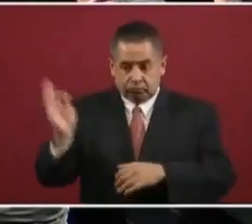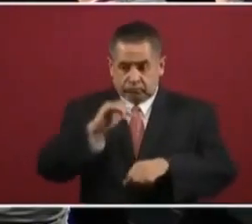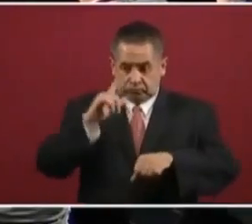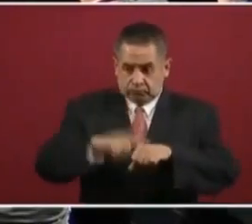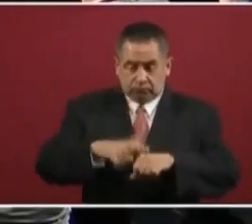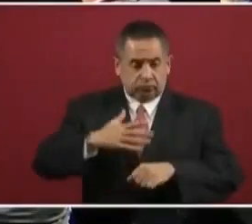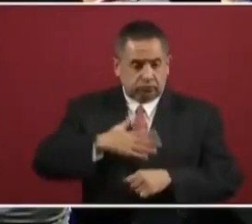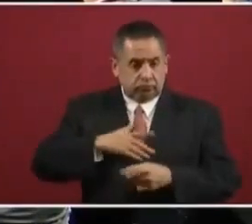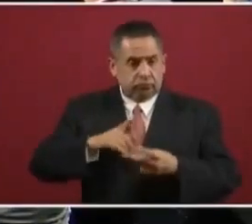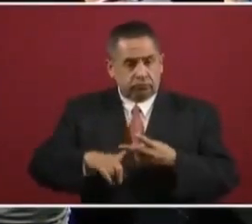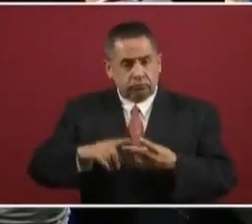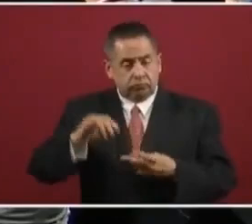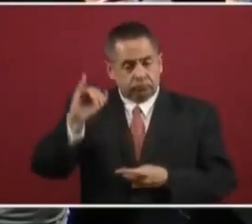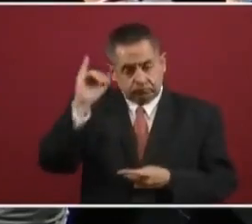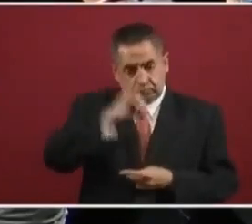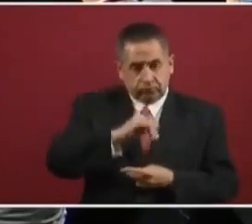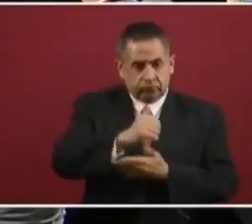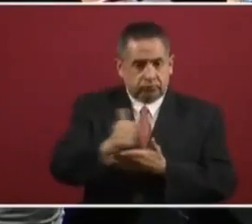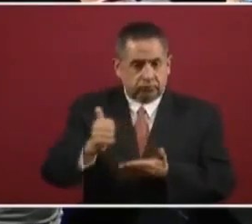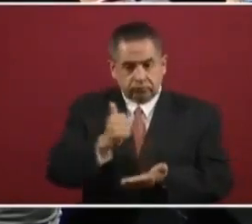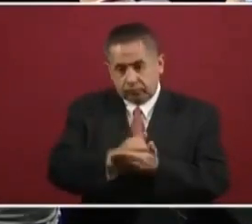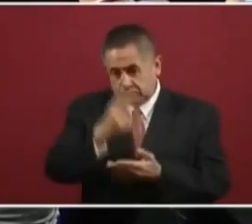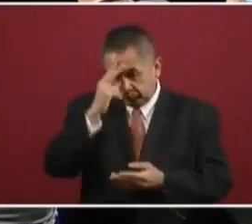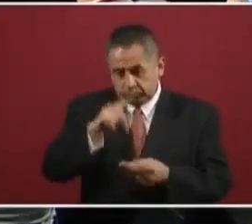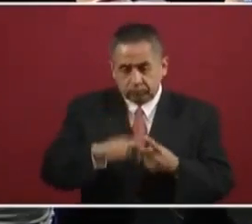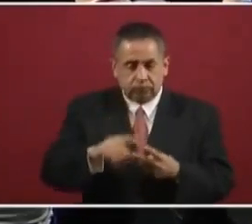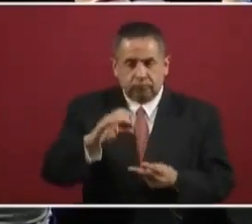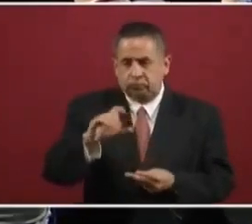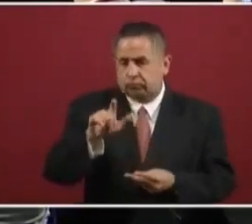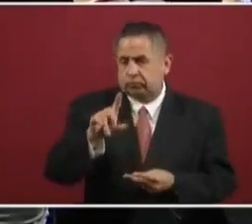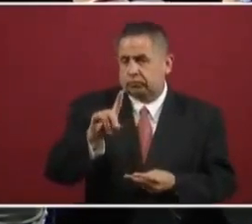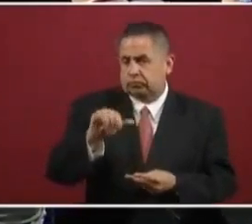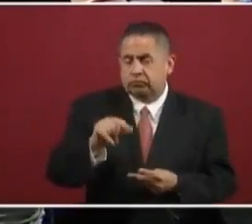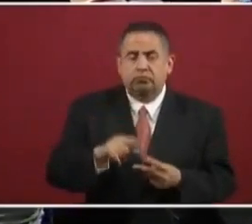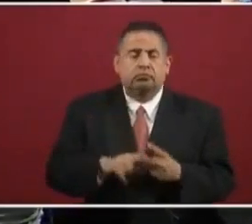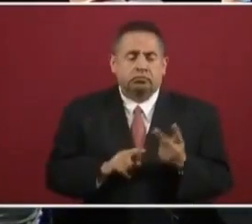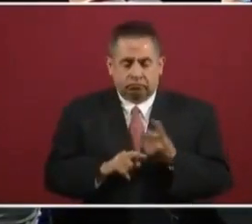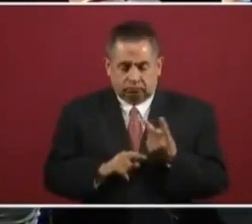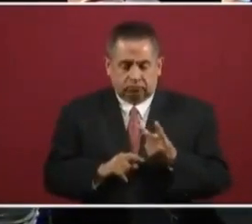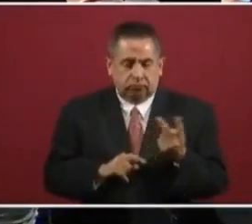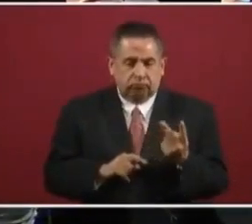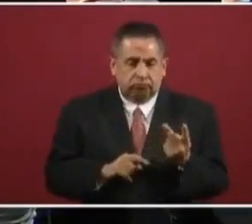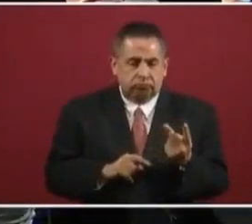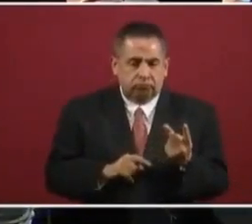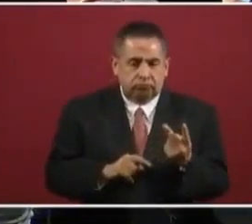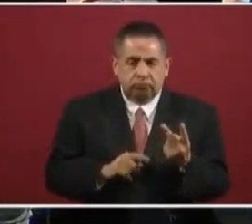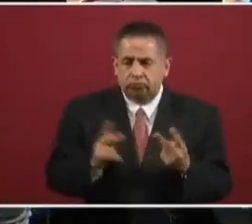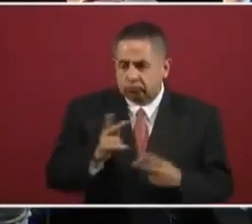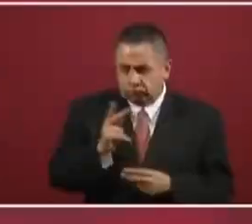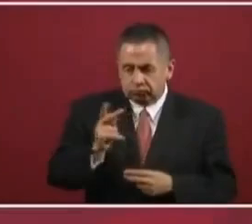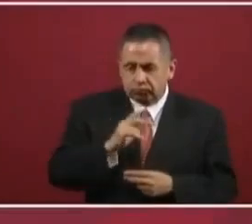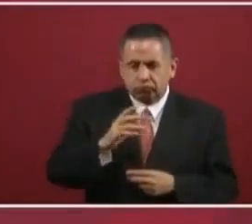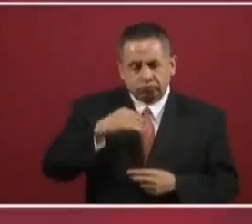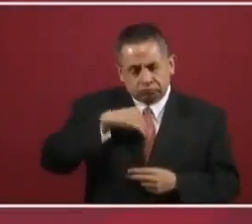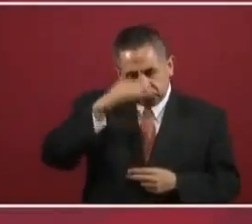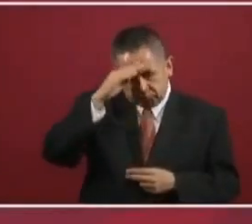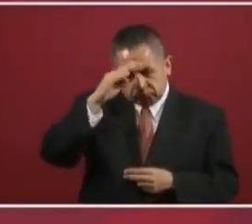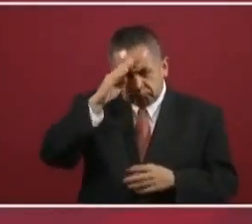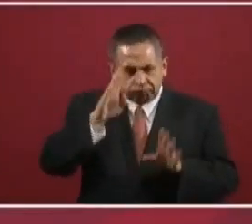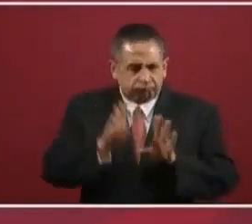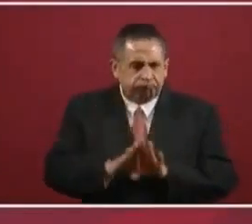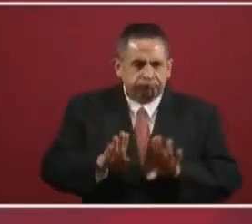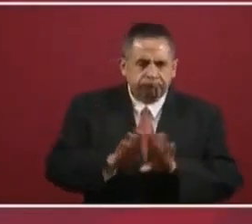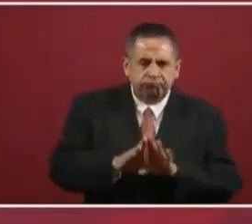la jefa de gobierno Claudia Shan eh Estamos buscando